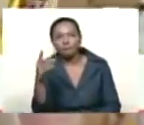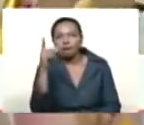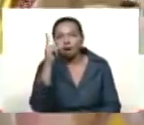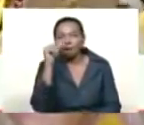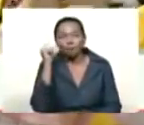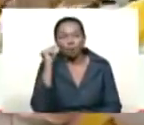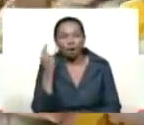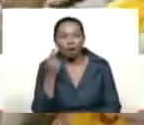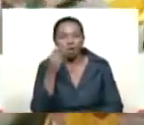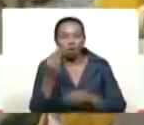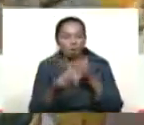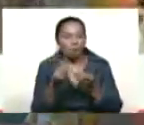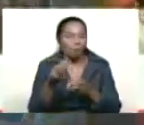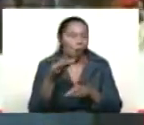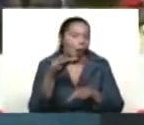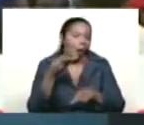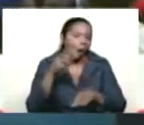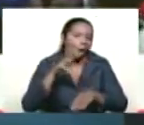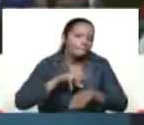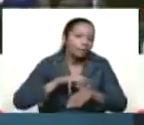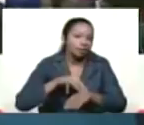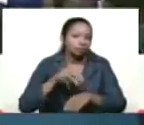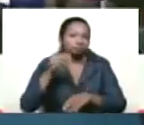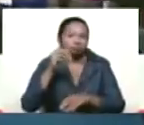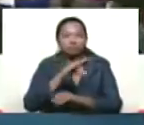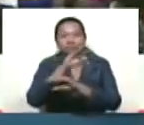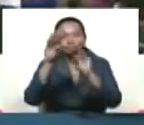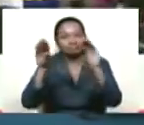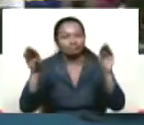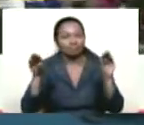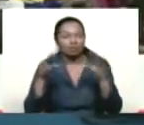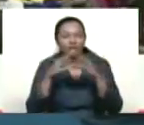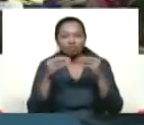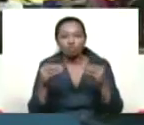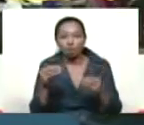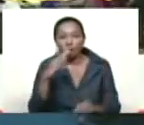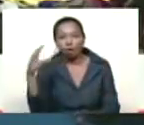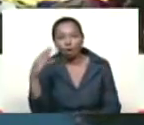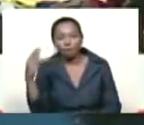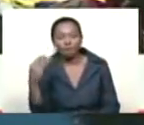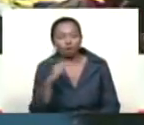pues. Que lo sepa el pueblo de Colombia. Queremos paz